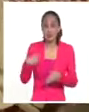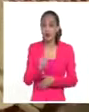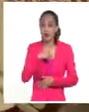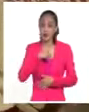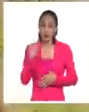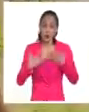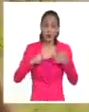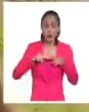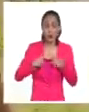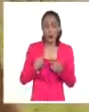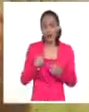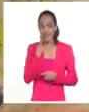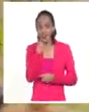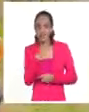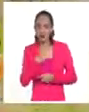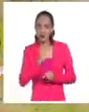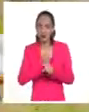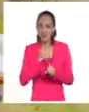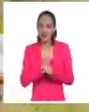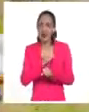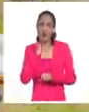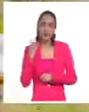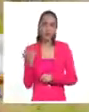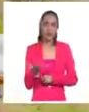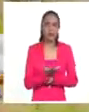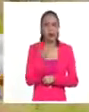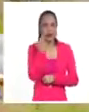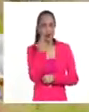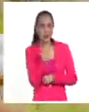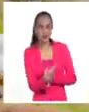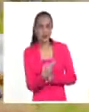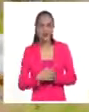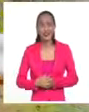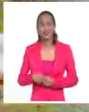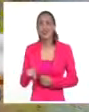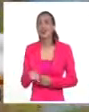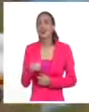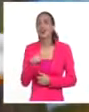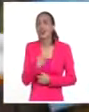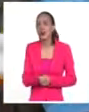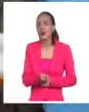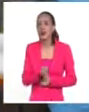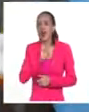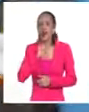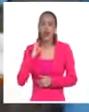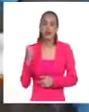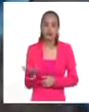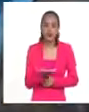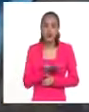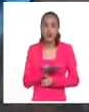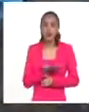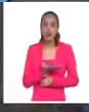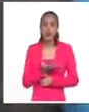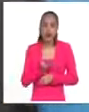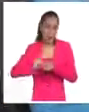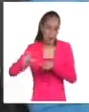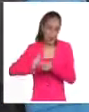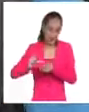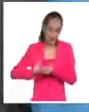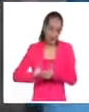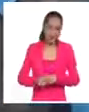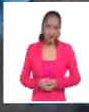reconocimiento que tenemos a nuestra gastronomía gourmet guajira 0 kilómetros. Como al principio, todavía algunos